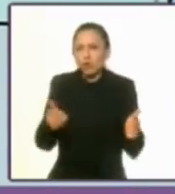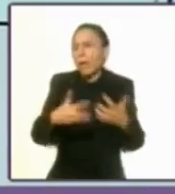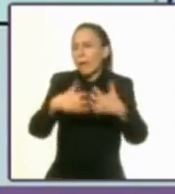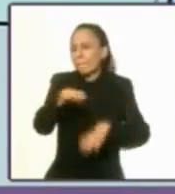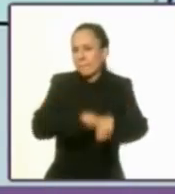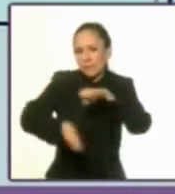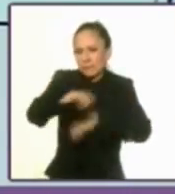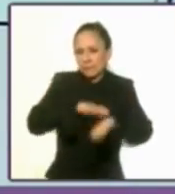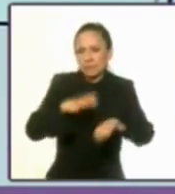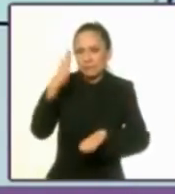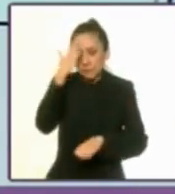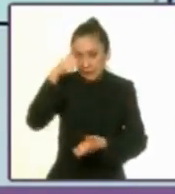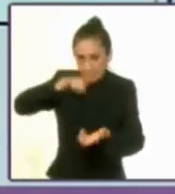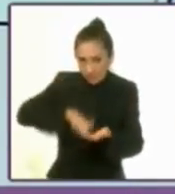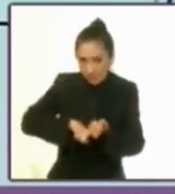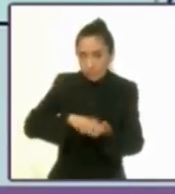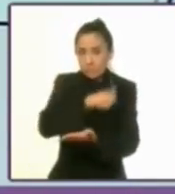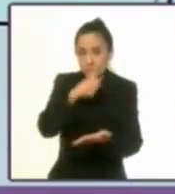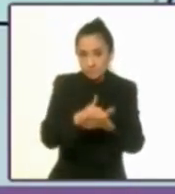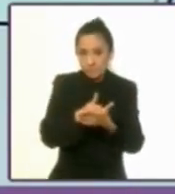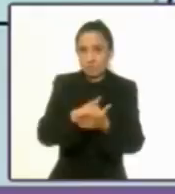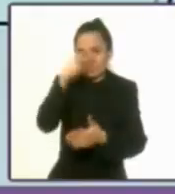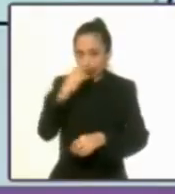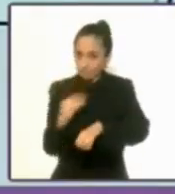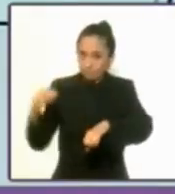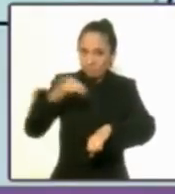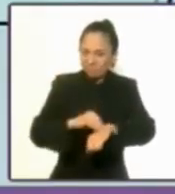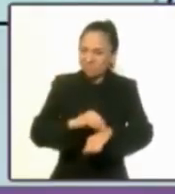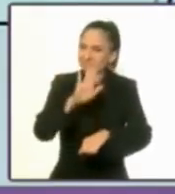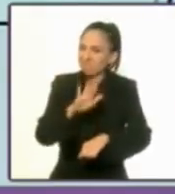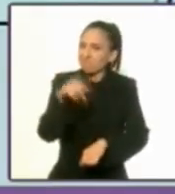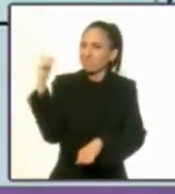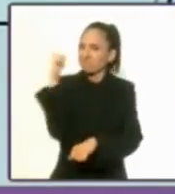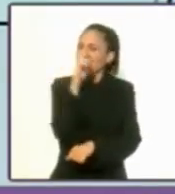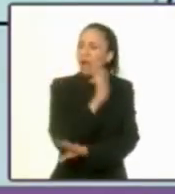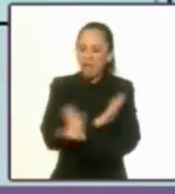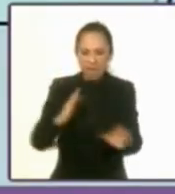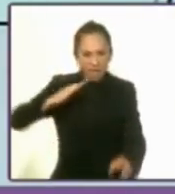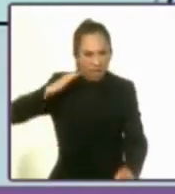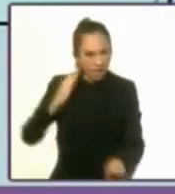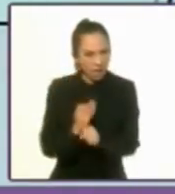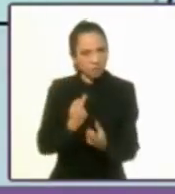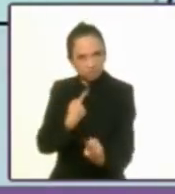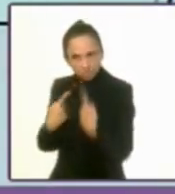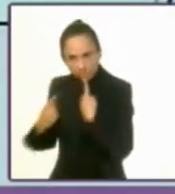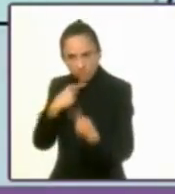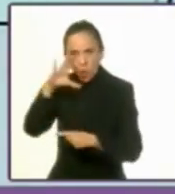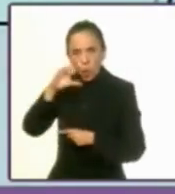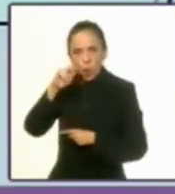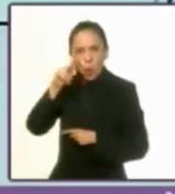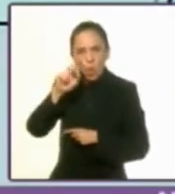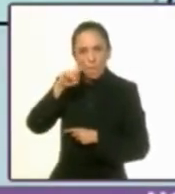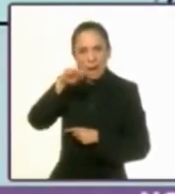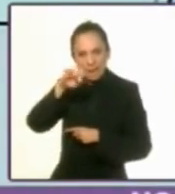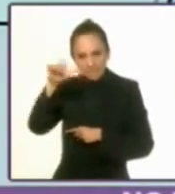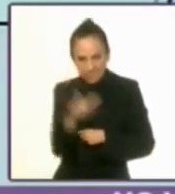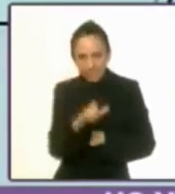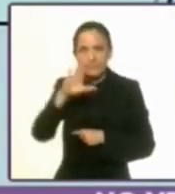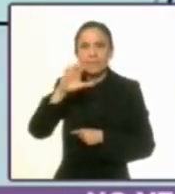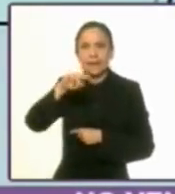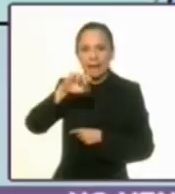se instalen en la ciudad de mexico así que ya estamos trabajando con las cámaras con la coparmex con la canaco con la canirac